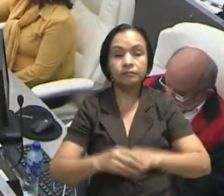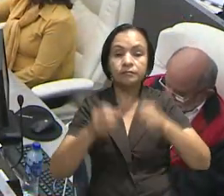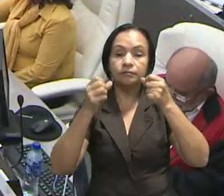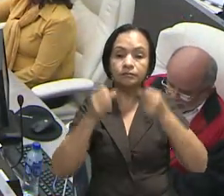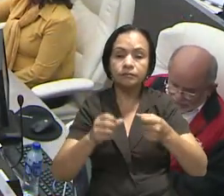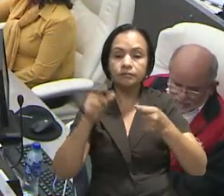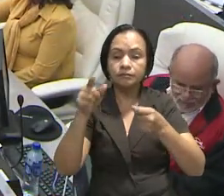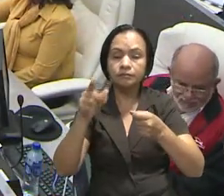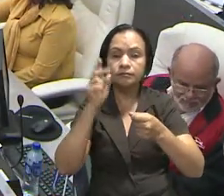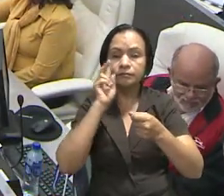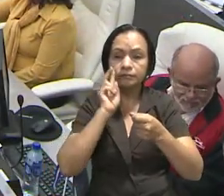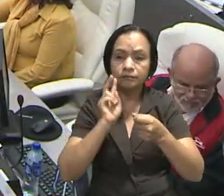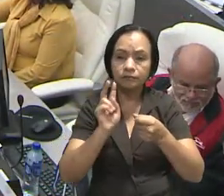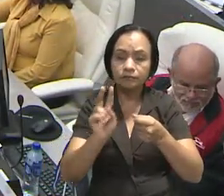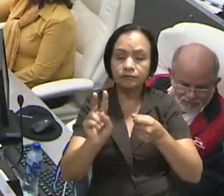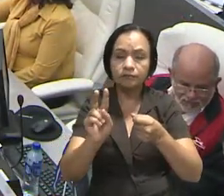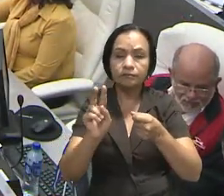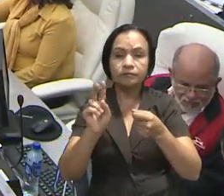él, ahí lo vimos.